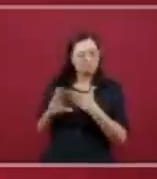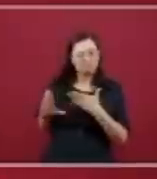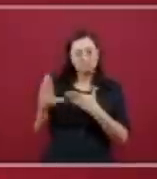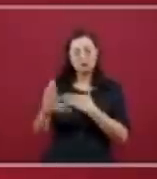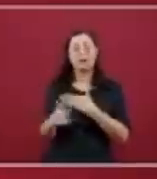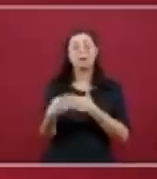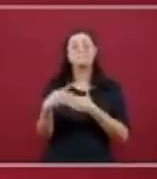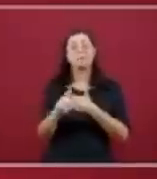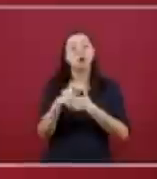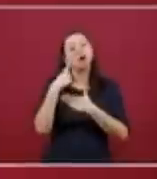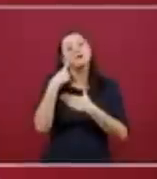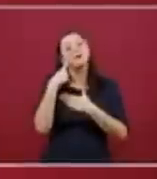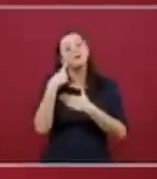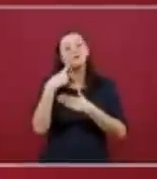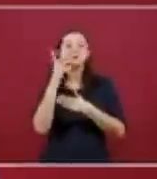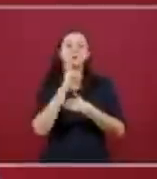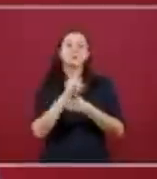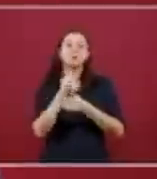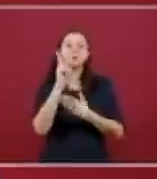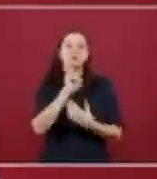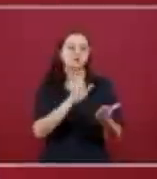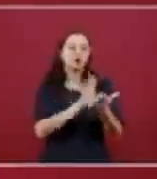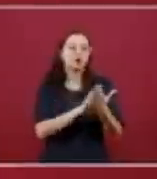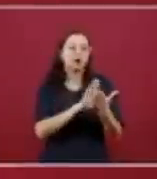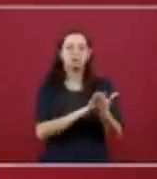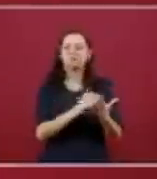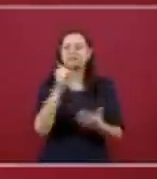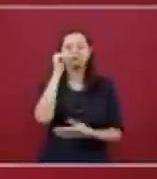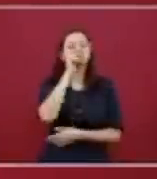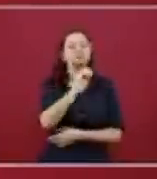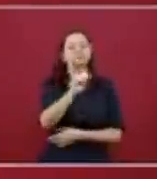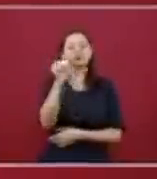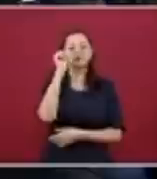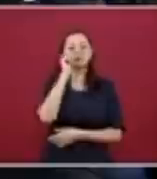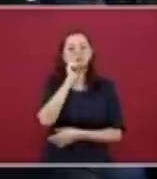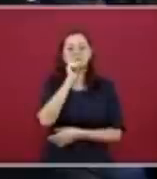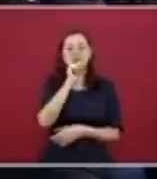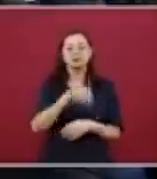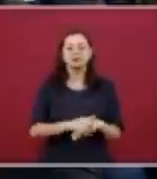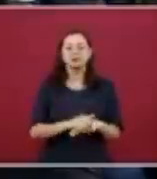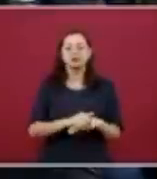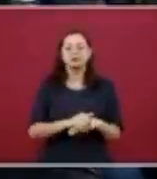elementos, con pruebas, siempre, en todos los casos. Y la tercera,